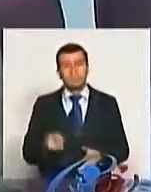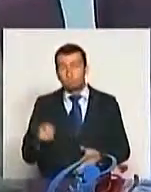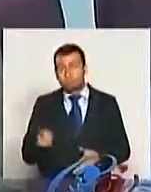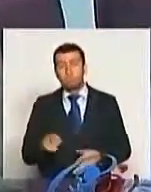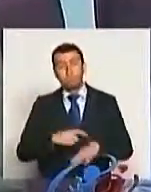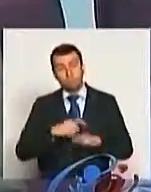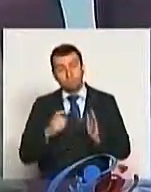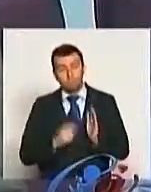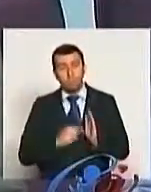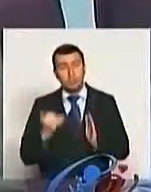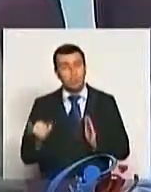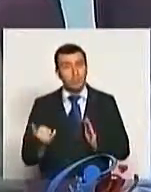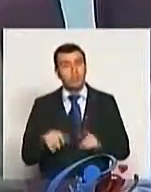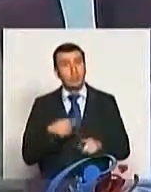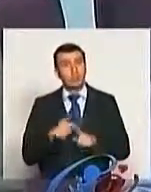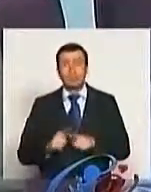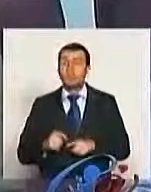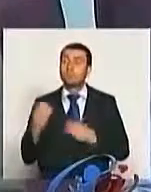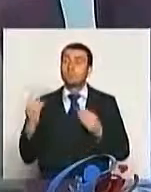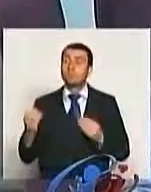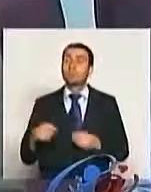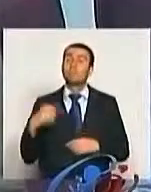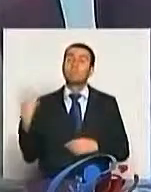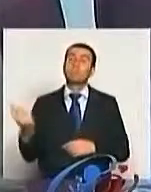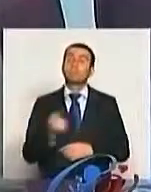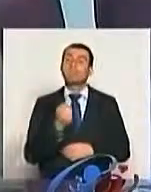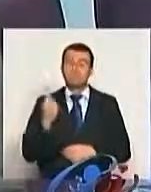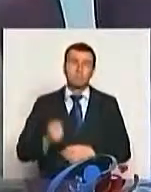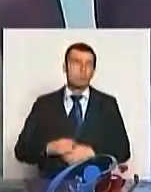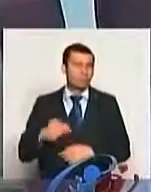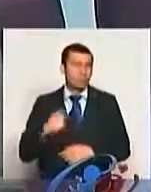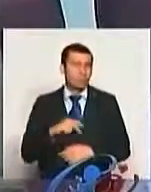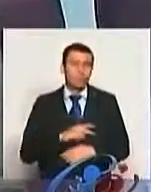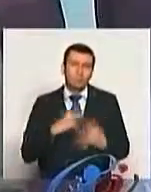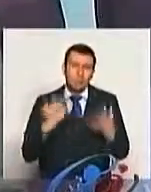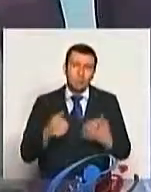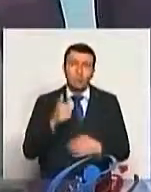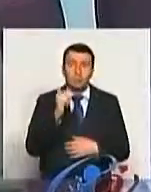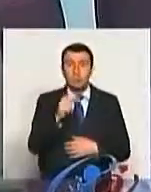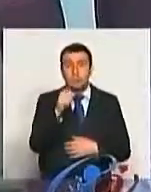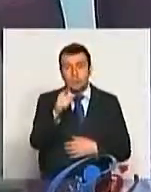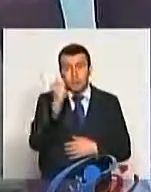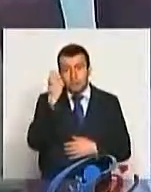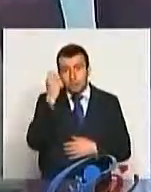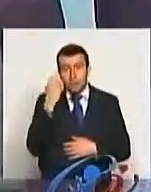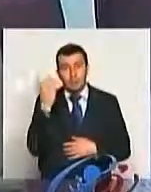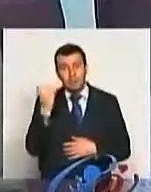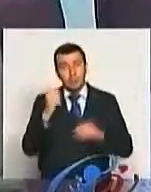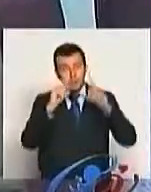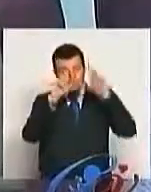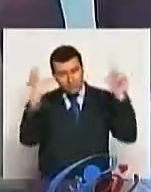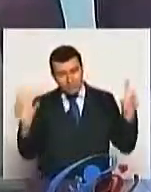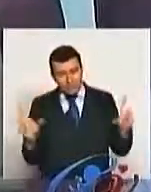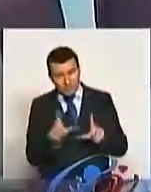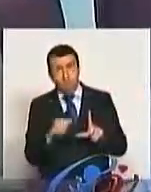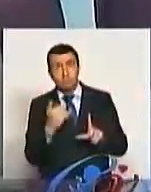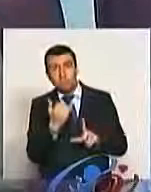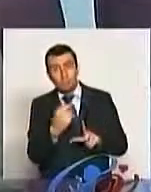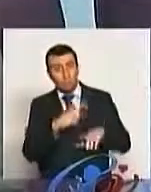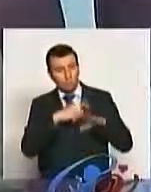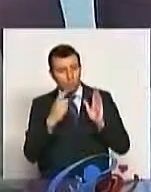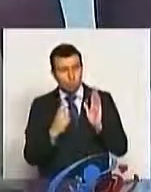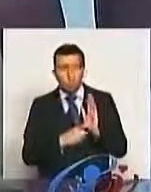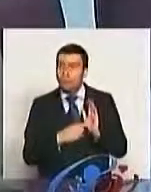a muchos de los colegas también. Lo que queremos es que ustedes entiendan la importancia de un examen ginecológico completo y que la